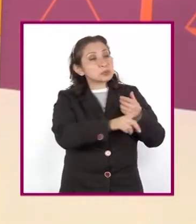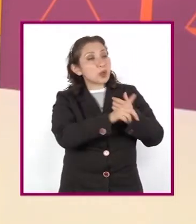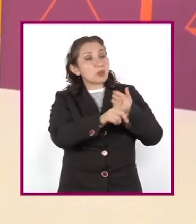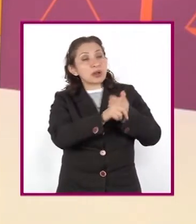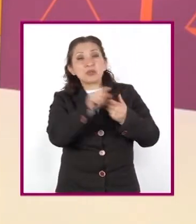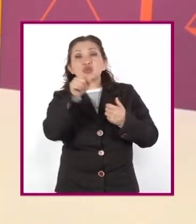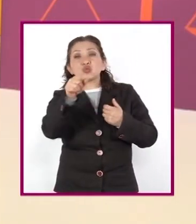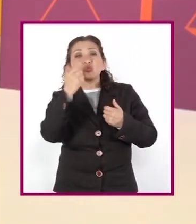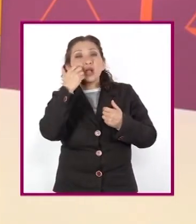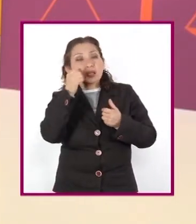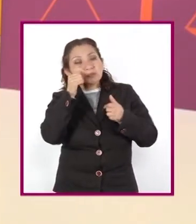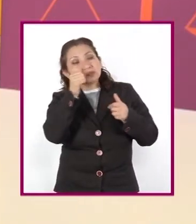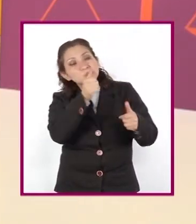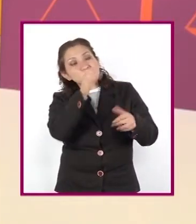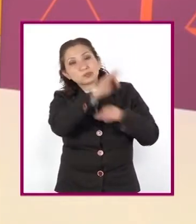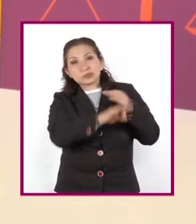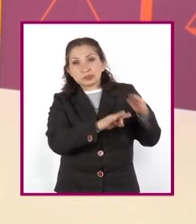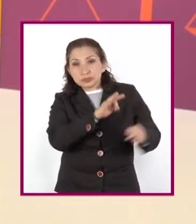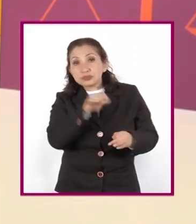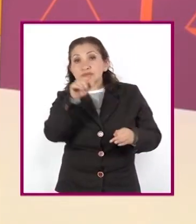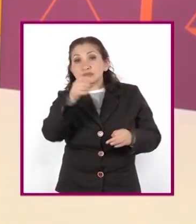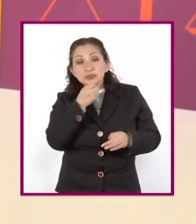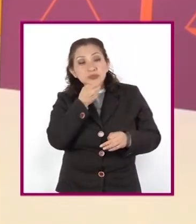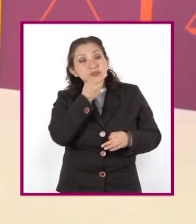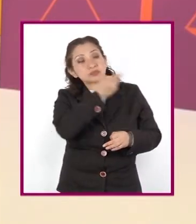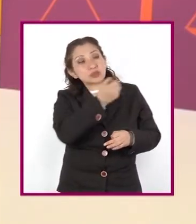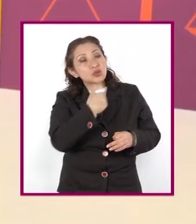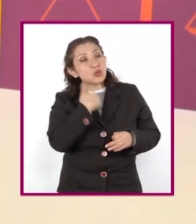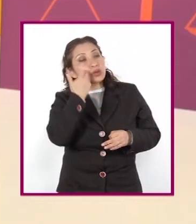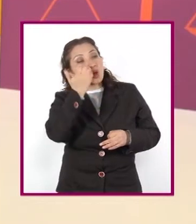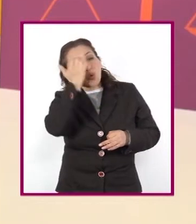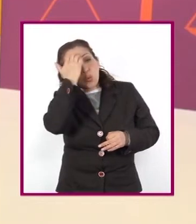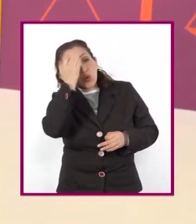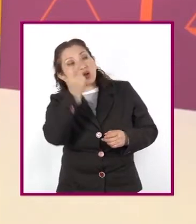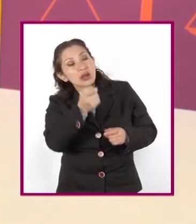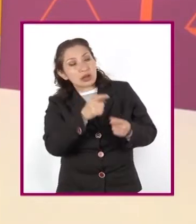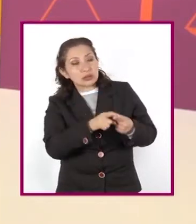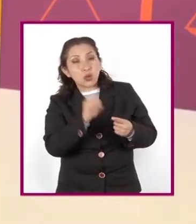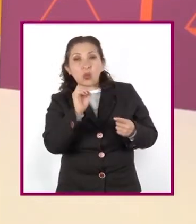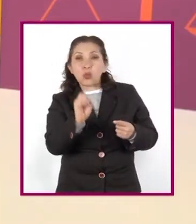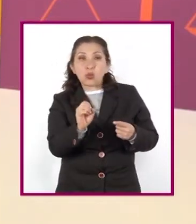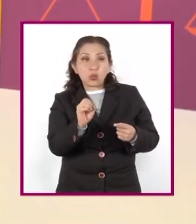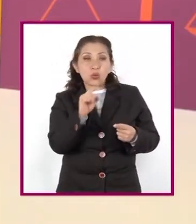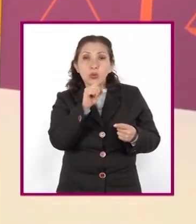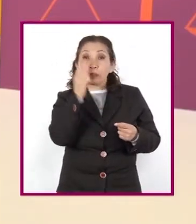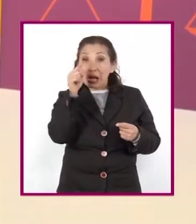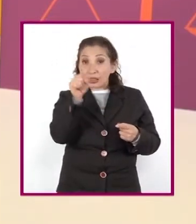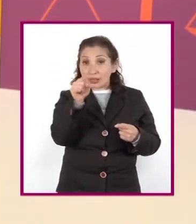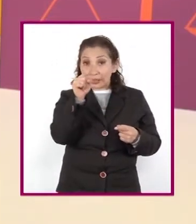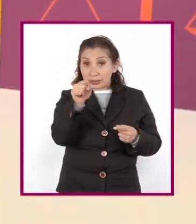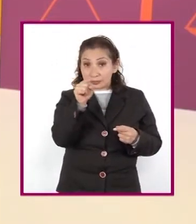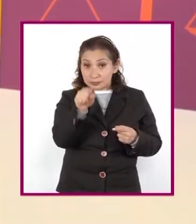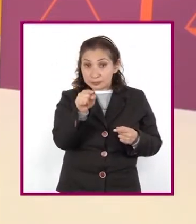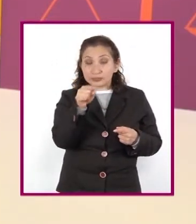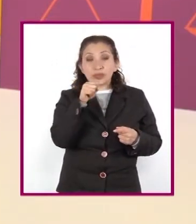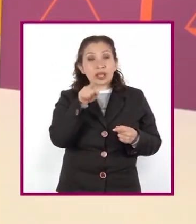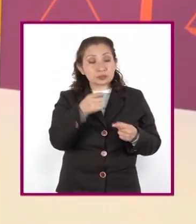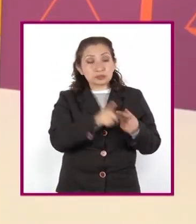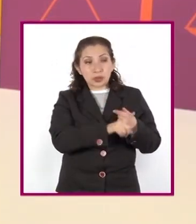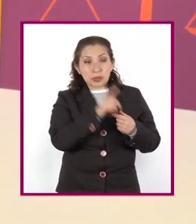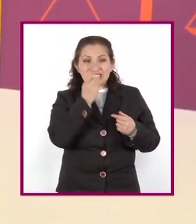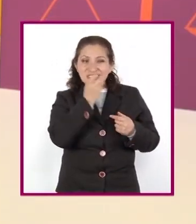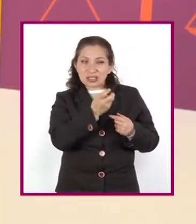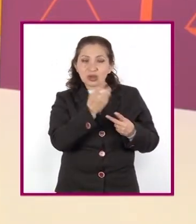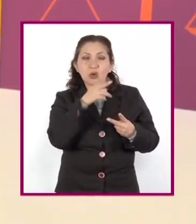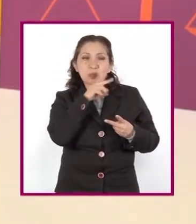quisieran atender, que expresen lo que deseen conocer y lo que para ustedes es un problema